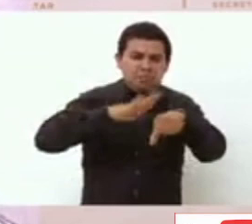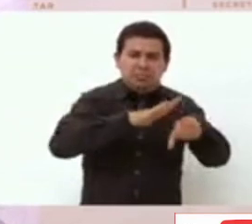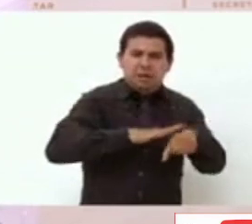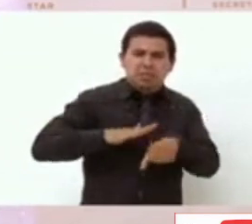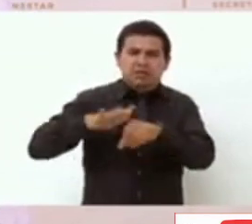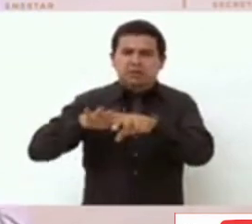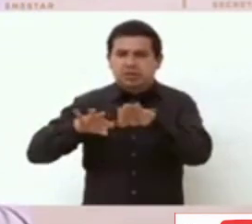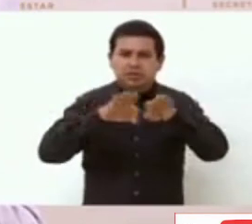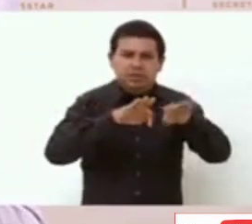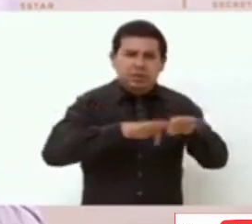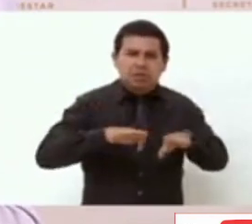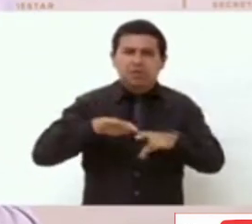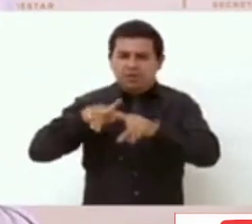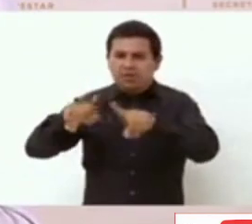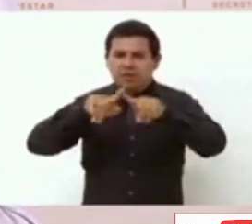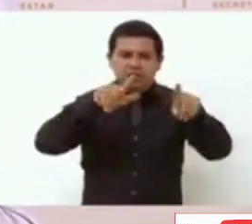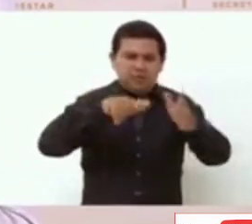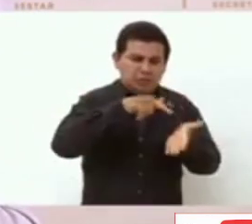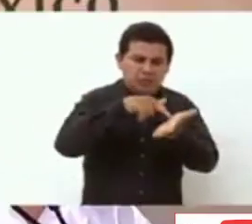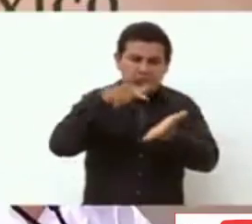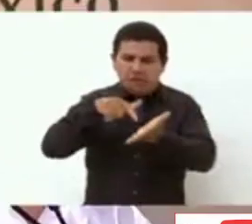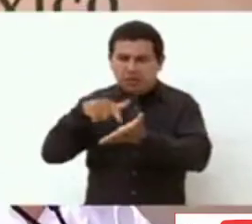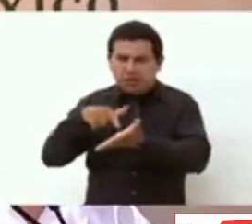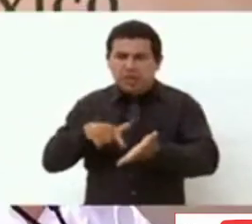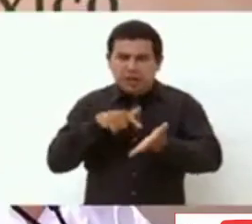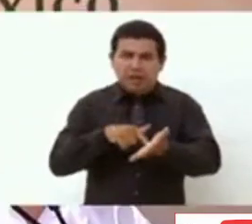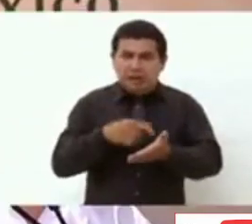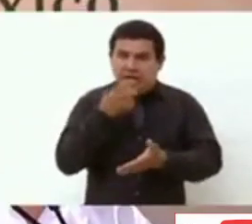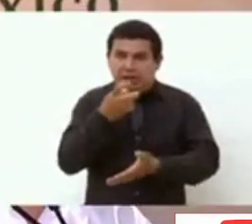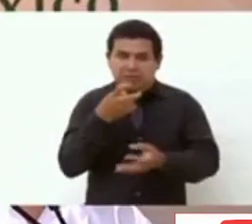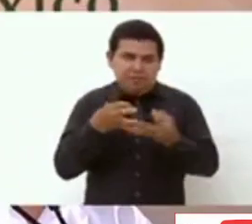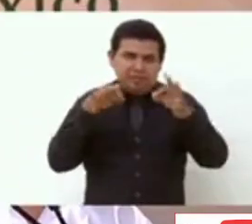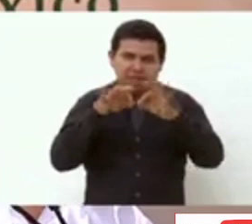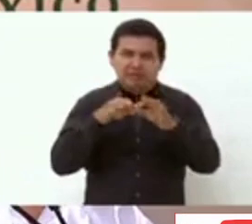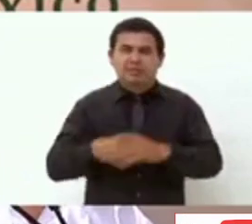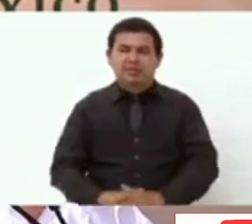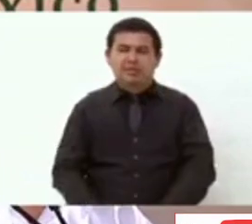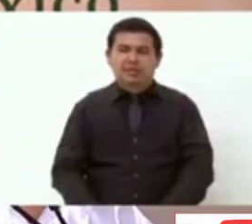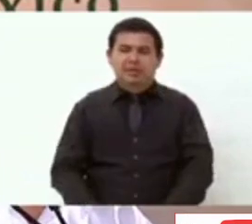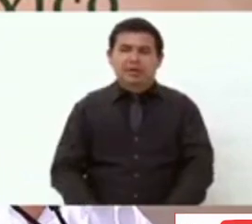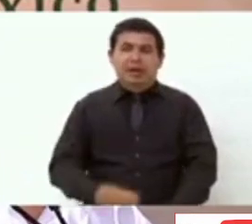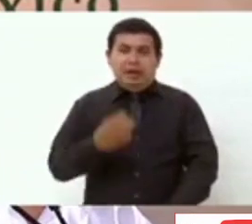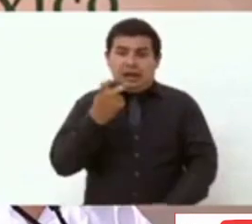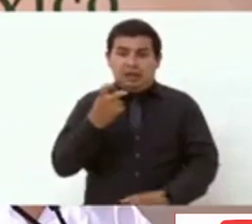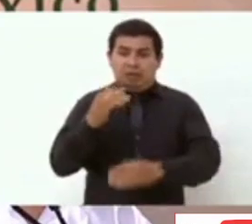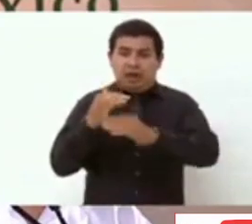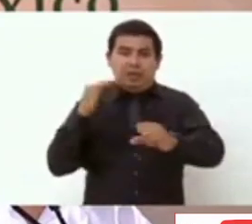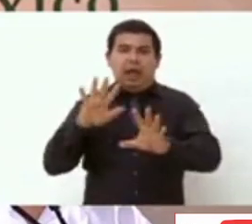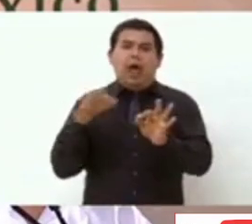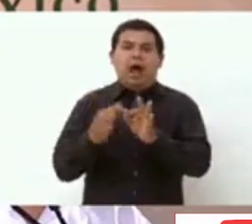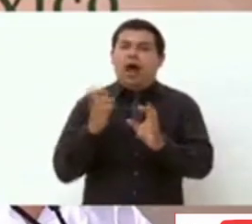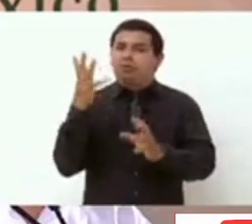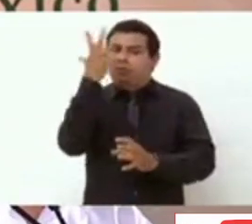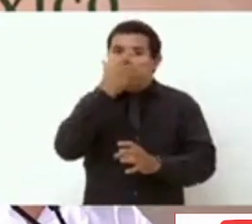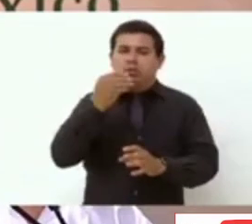se hace el camino, pero también se generan